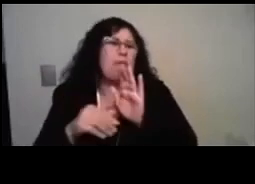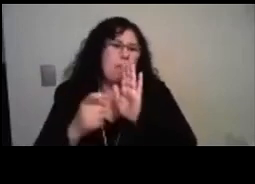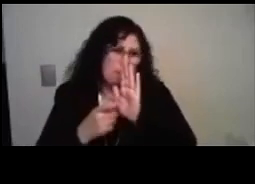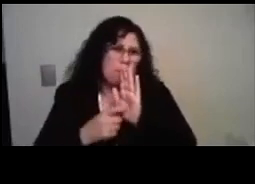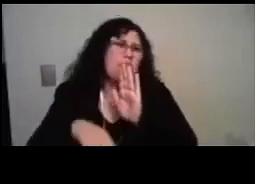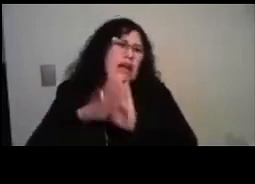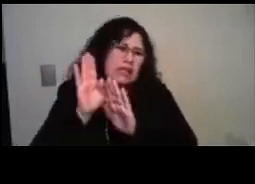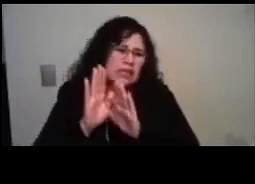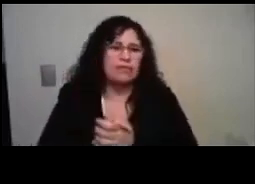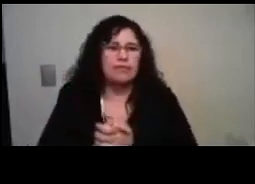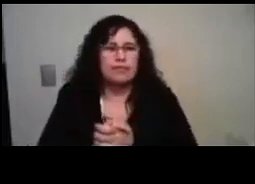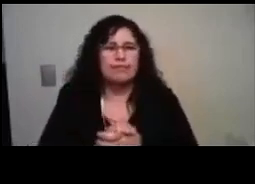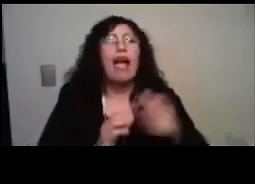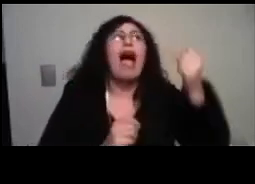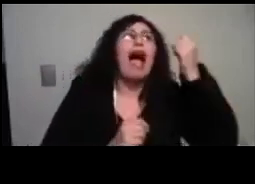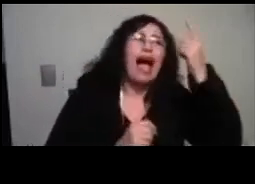Entiendo.